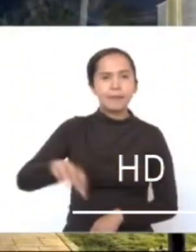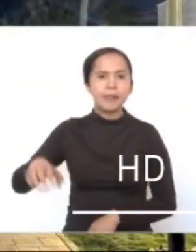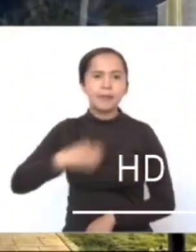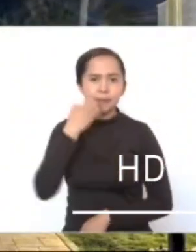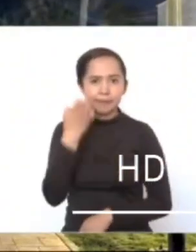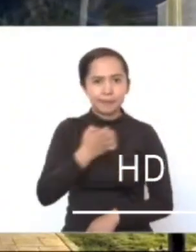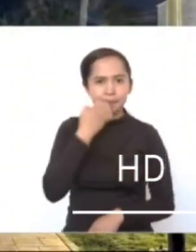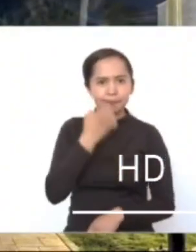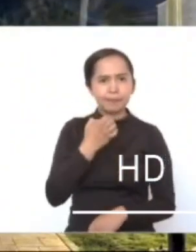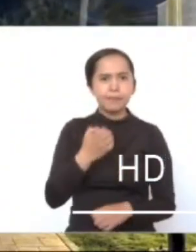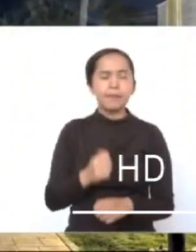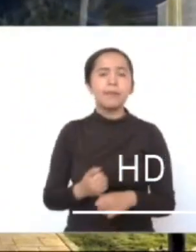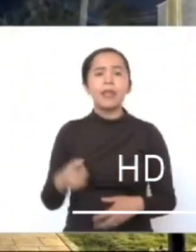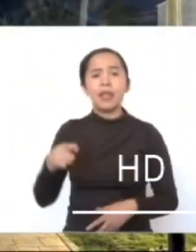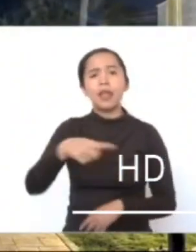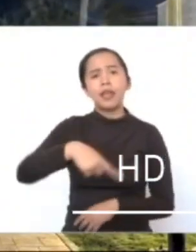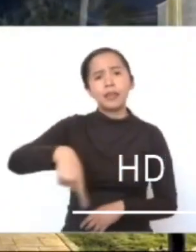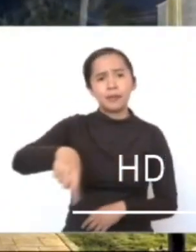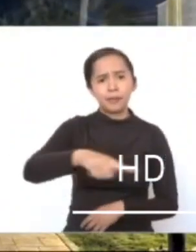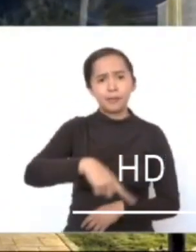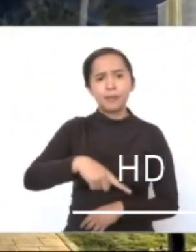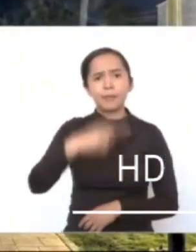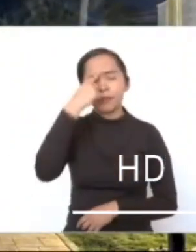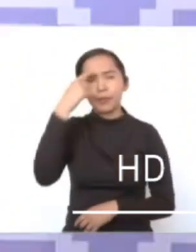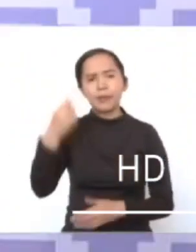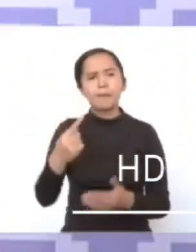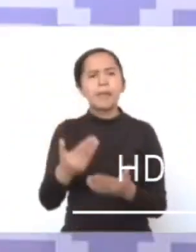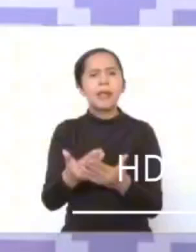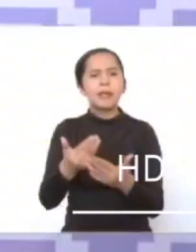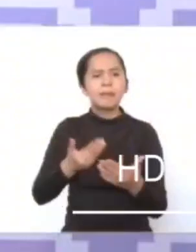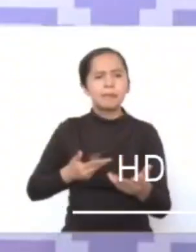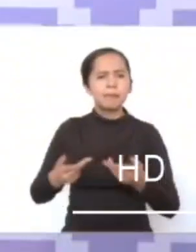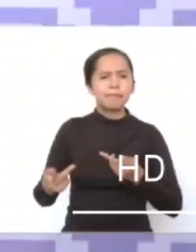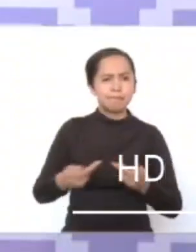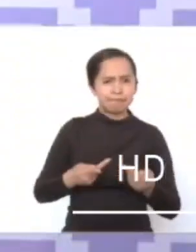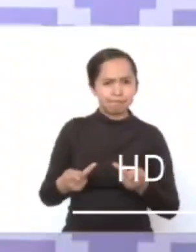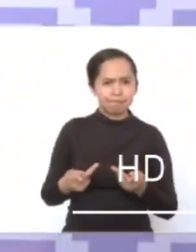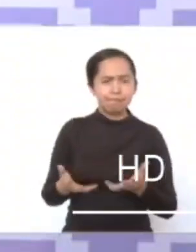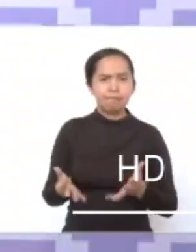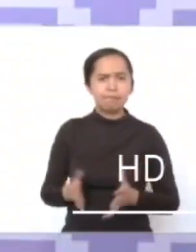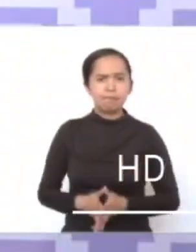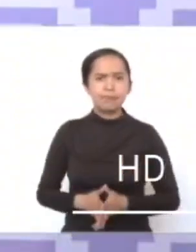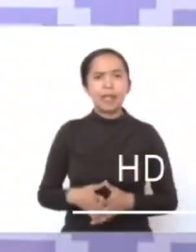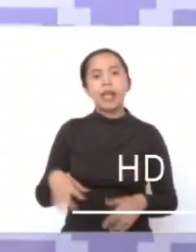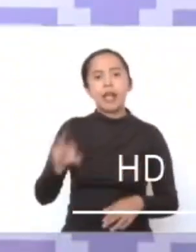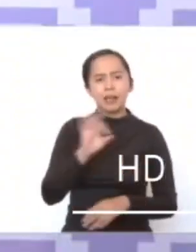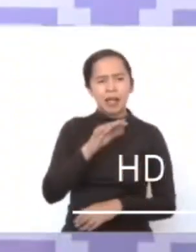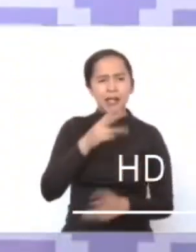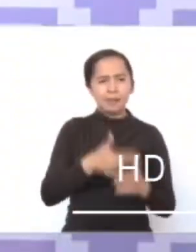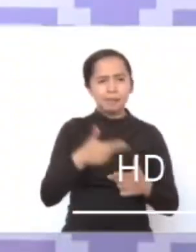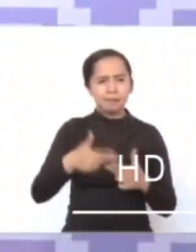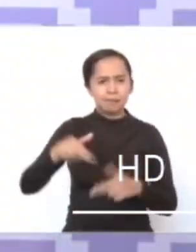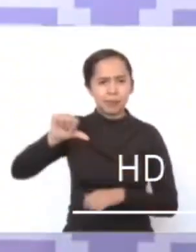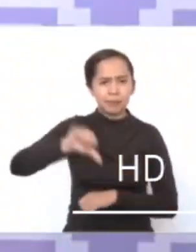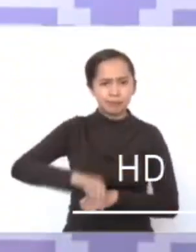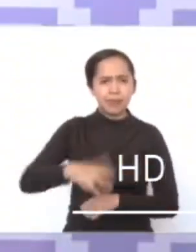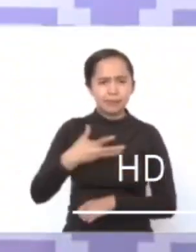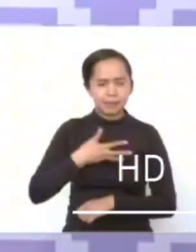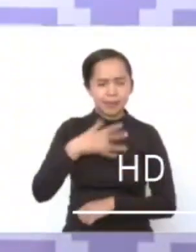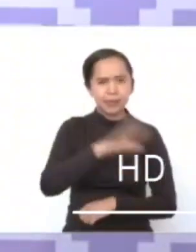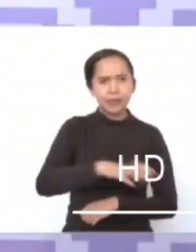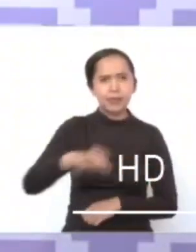educación media superior con intervención integral para prevenir las violencias. Llevamos a la fecha 102